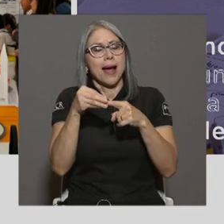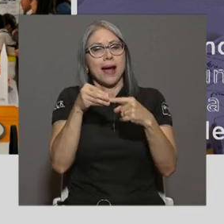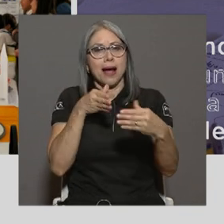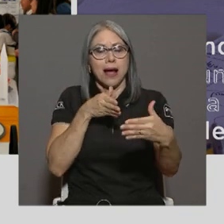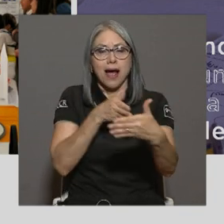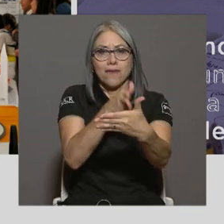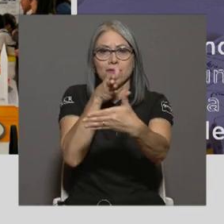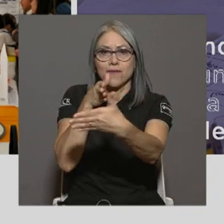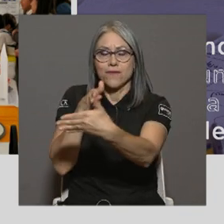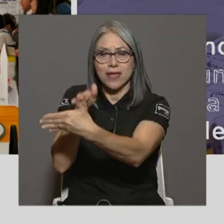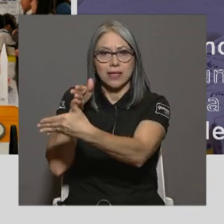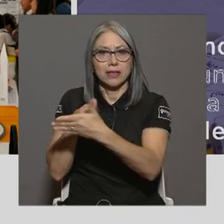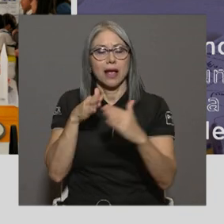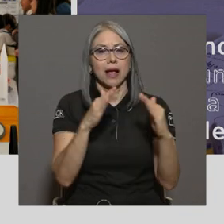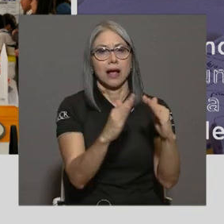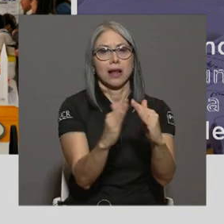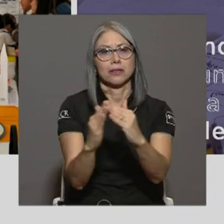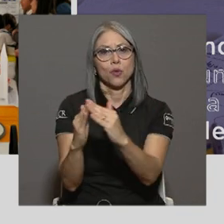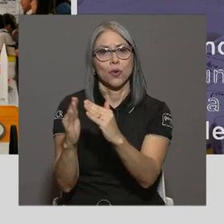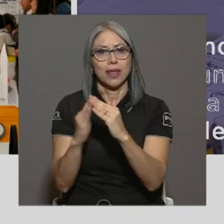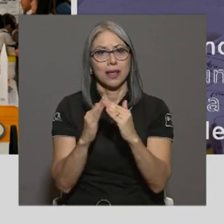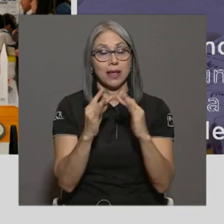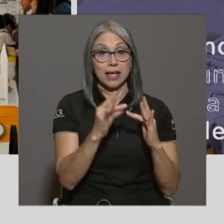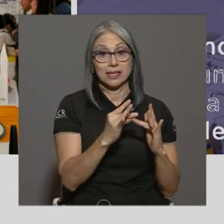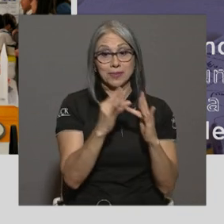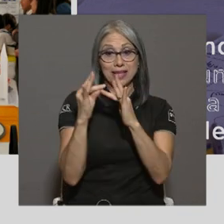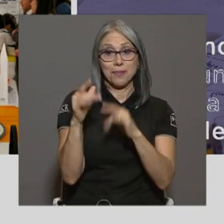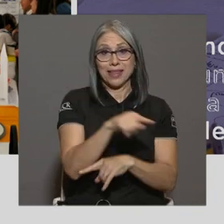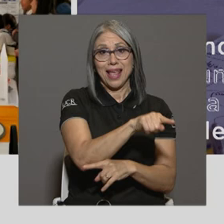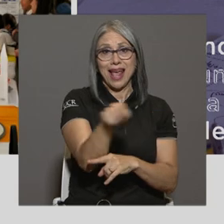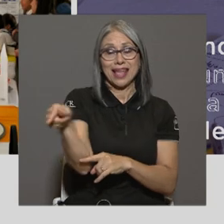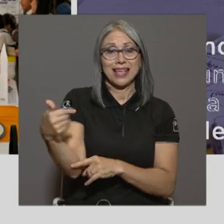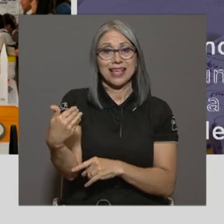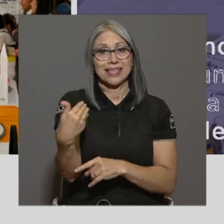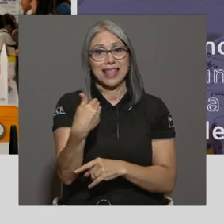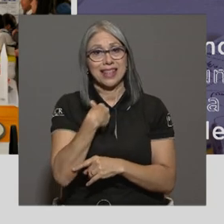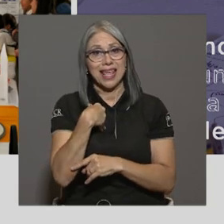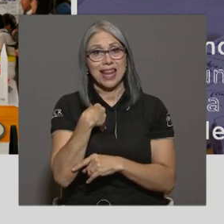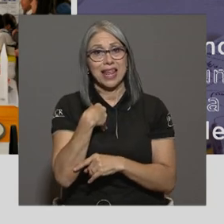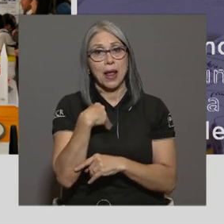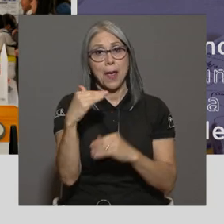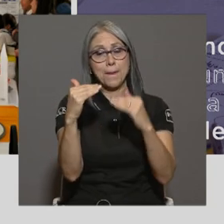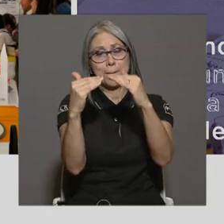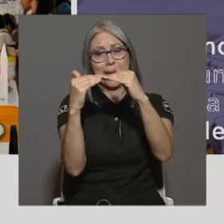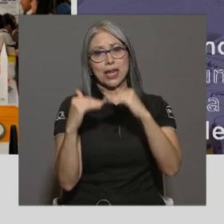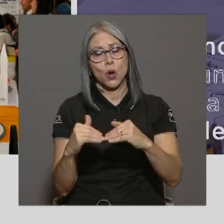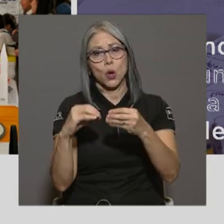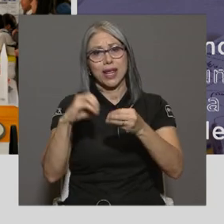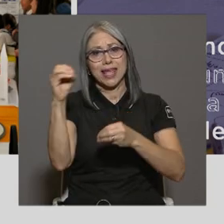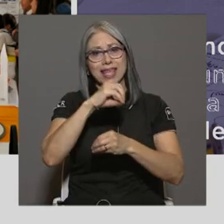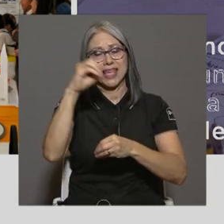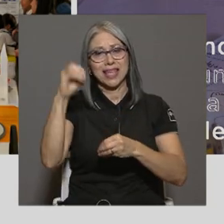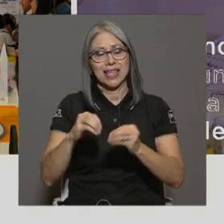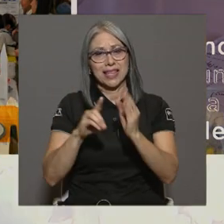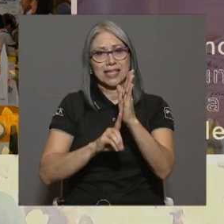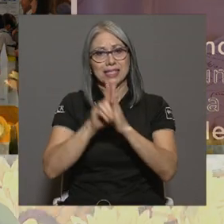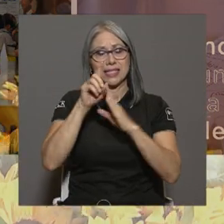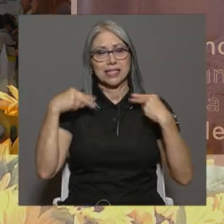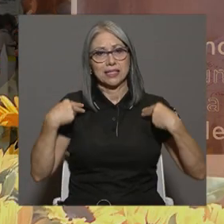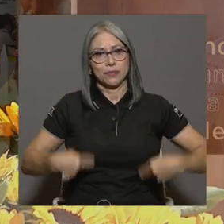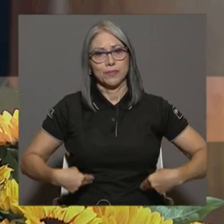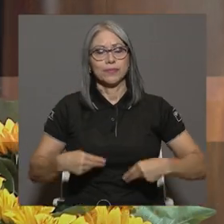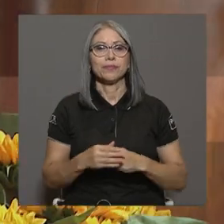las comunidades, especialmente aquellas que tienen un menor índice de desarrollo